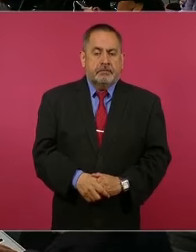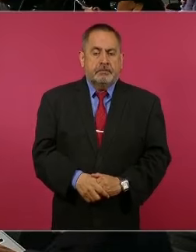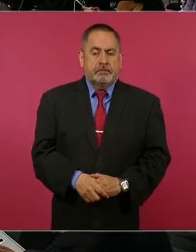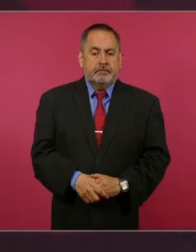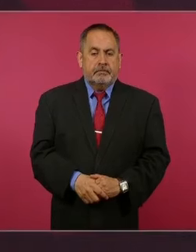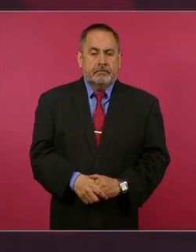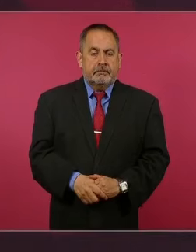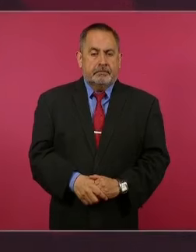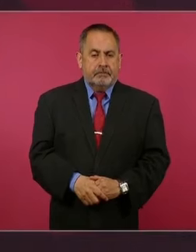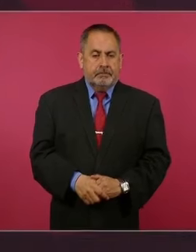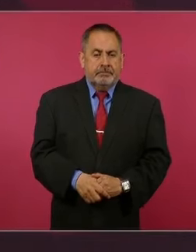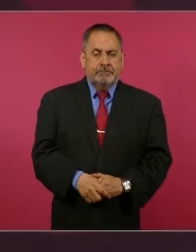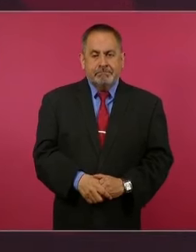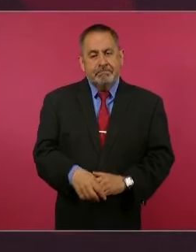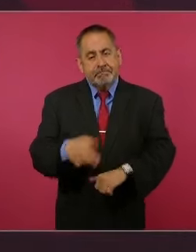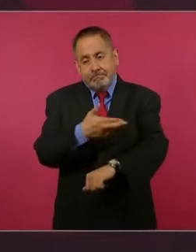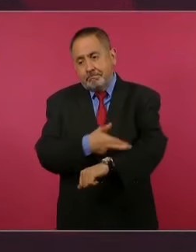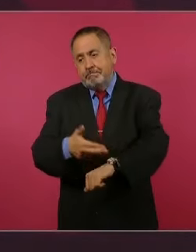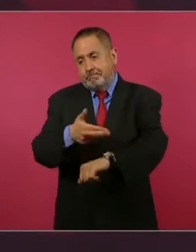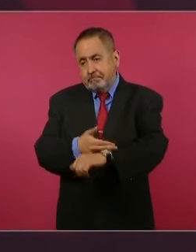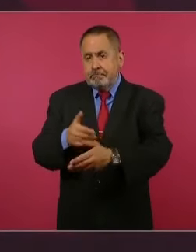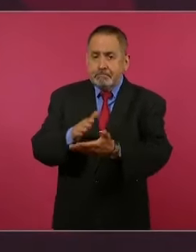tanta burocracia